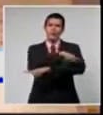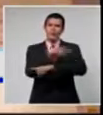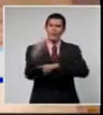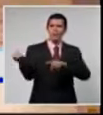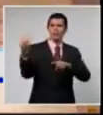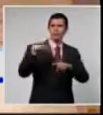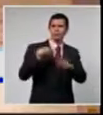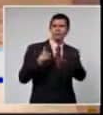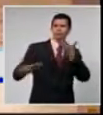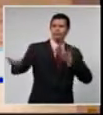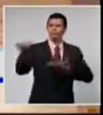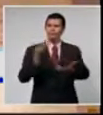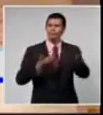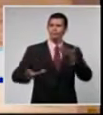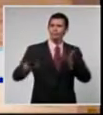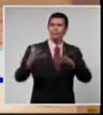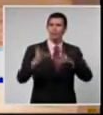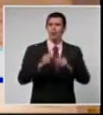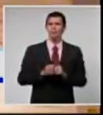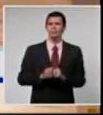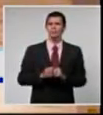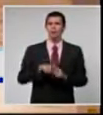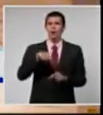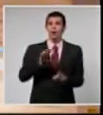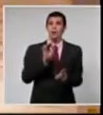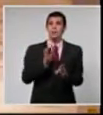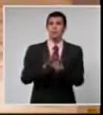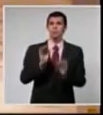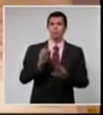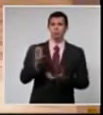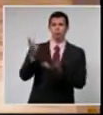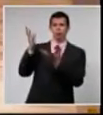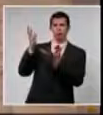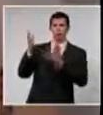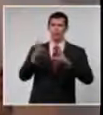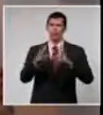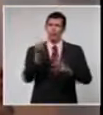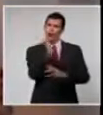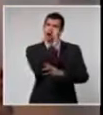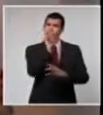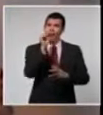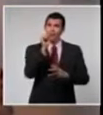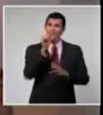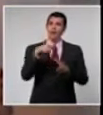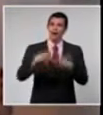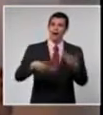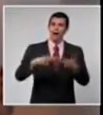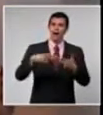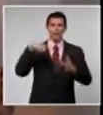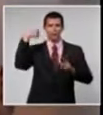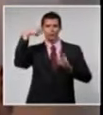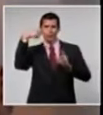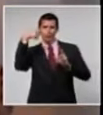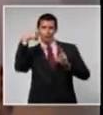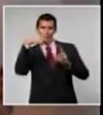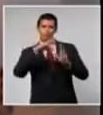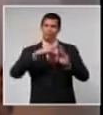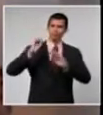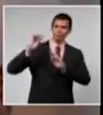Andorra, y el tenor Andrés Sánchez, solista del Teatro Lírico Nacional de Cuba. Acompañados del pianista Pau Casal, la idea de